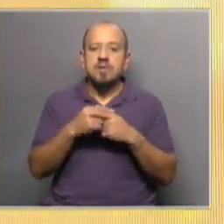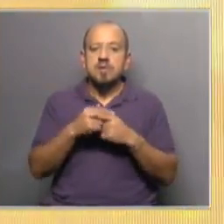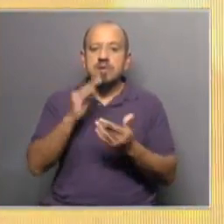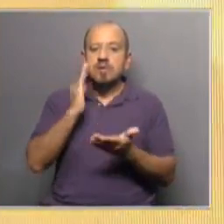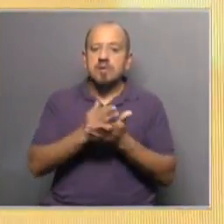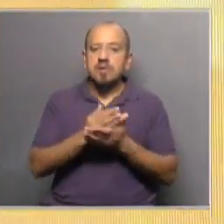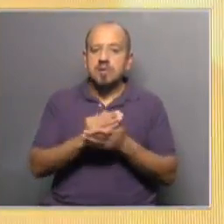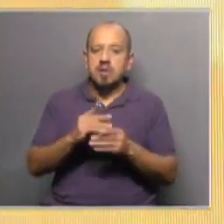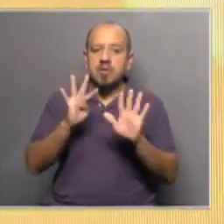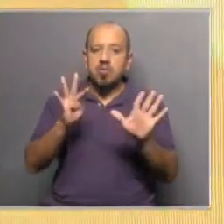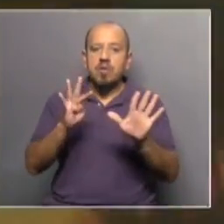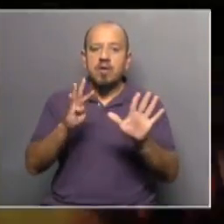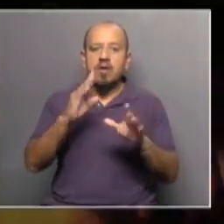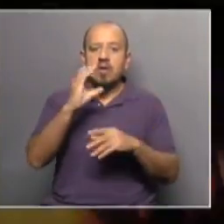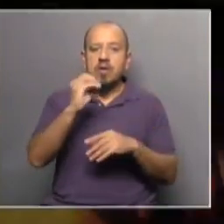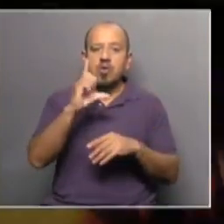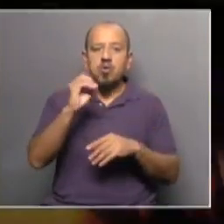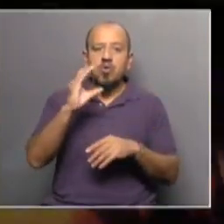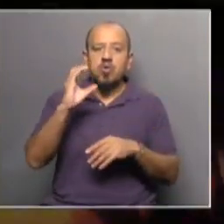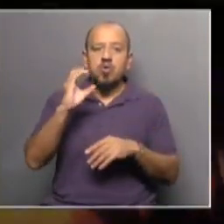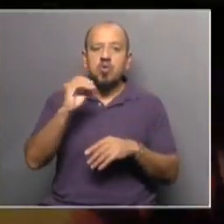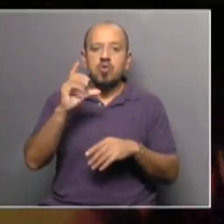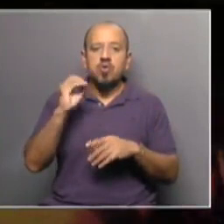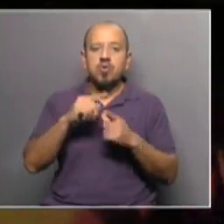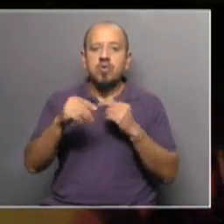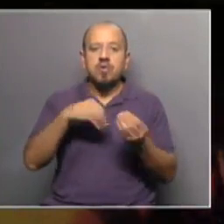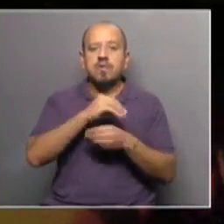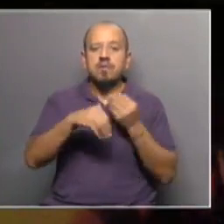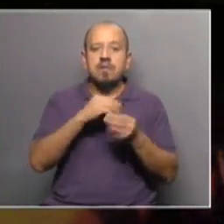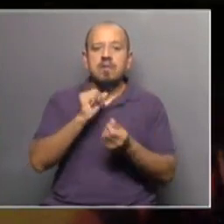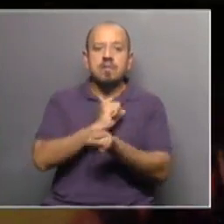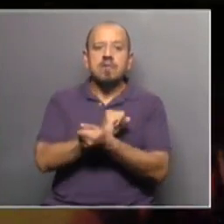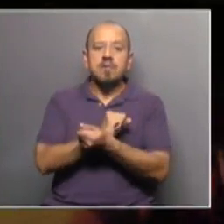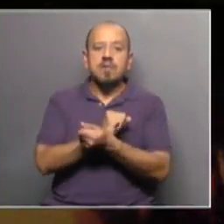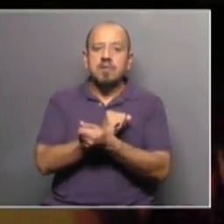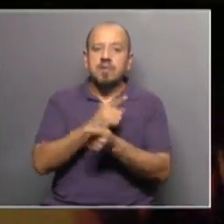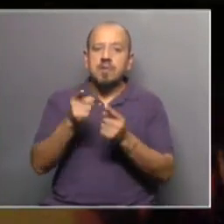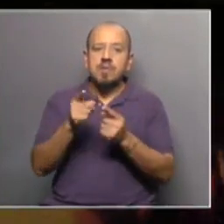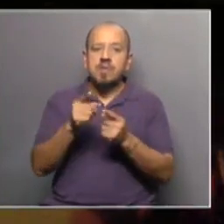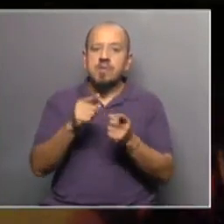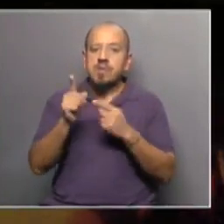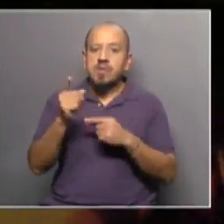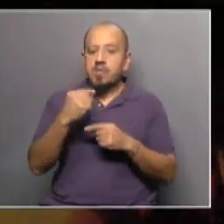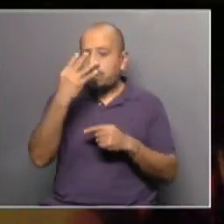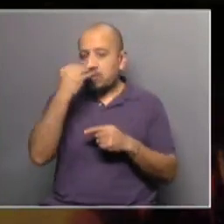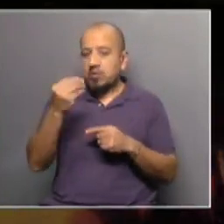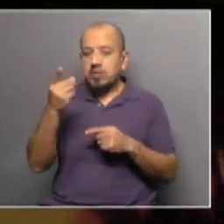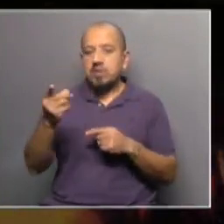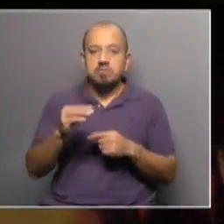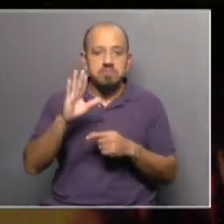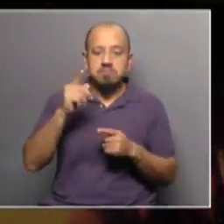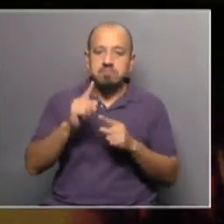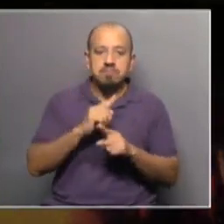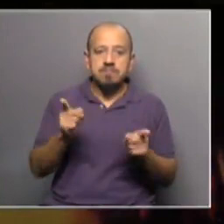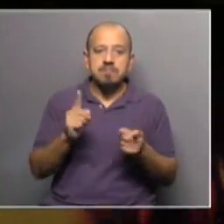9 de Colo-Colo. Sí. El 9 de Colo-Colo, que bueno, tuvo la familia presa y todo, y él no lo fue a saludar a Pinochet y fue un, ¿no? Sí, sí.